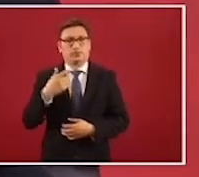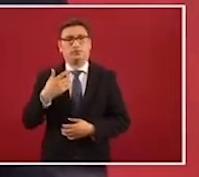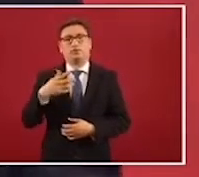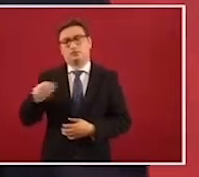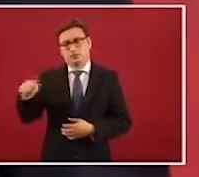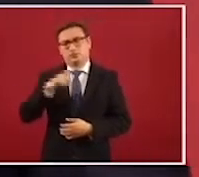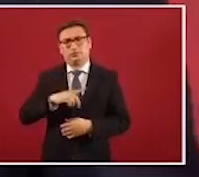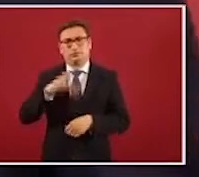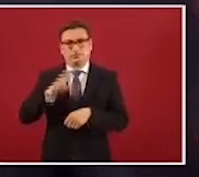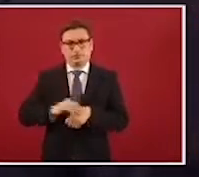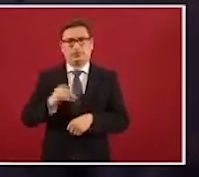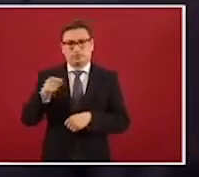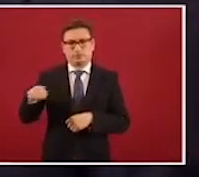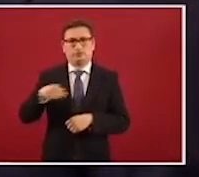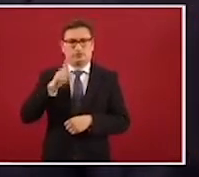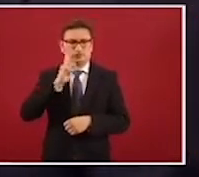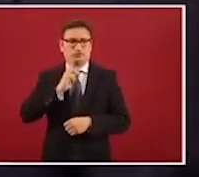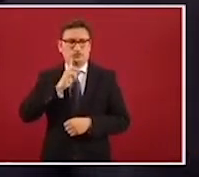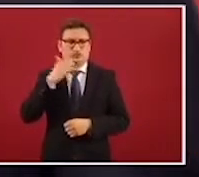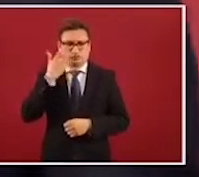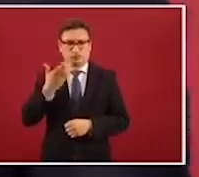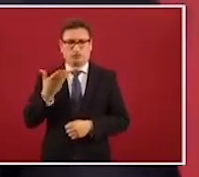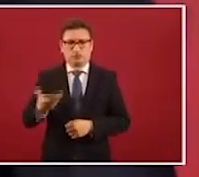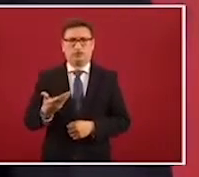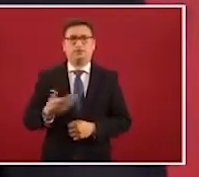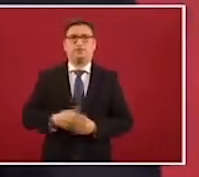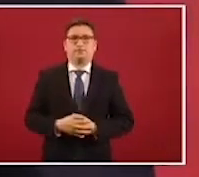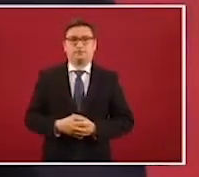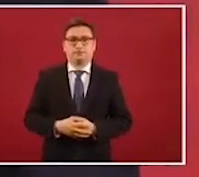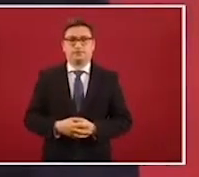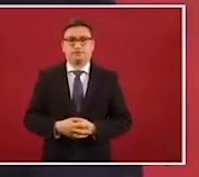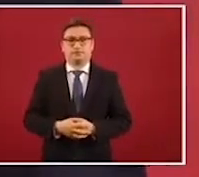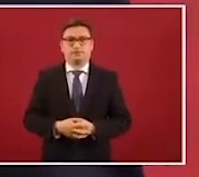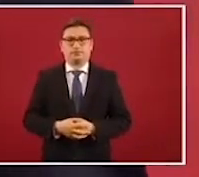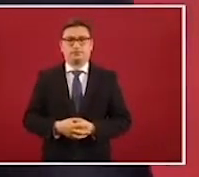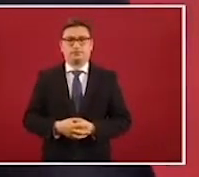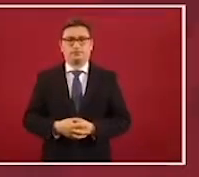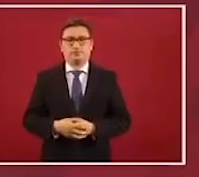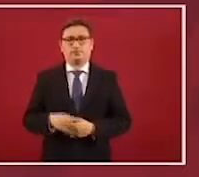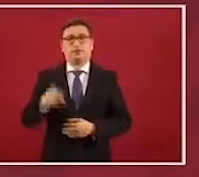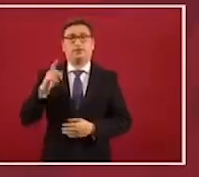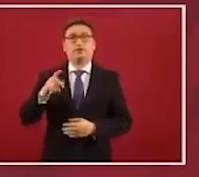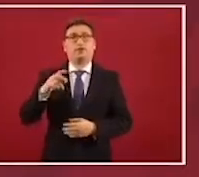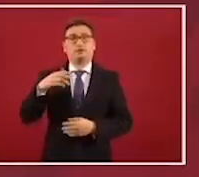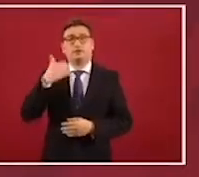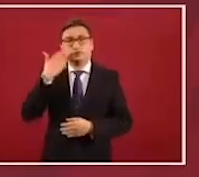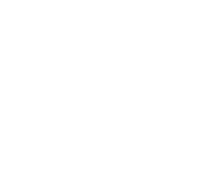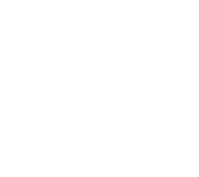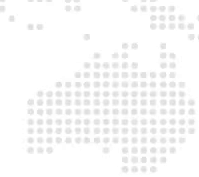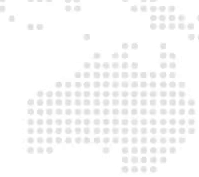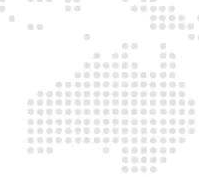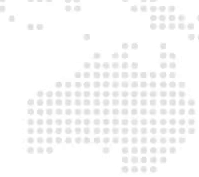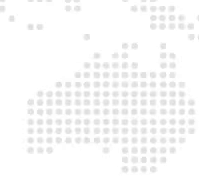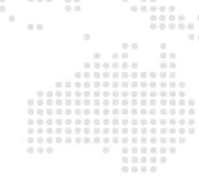pedirles lo que la señora nos solicita en cuanto a que quiere visitar a su hijo.